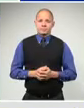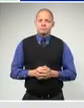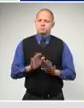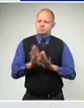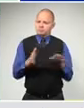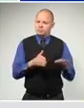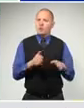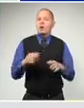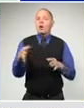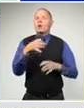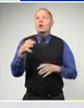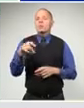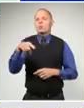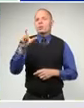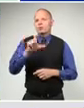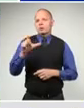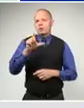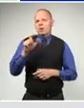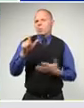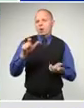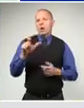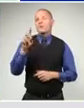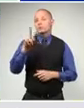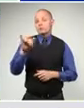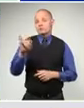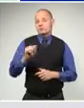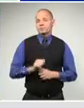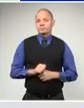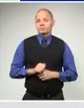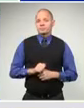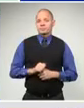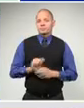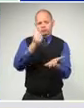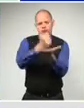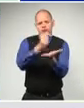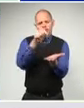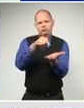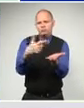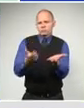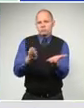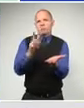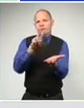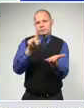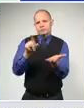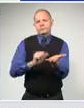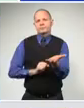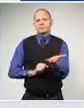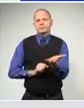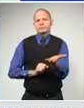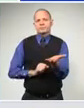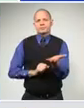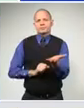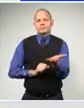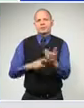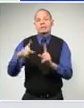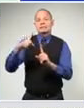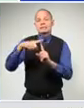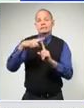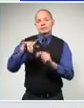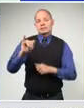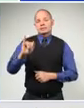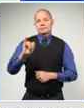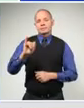con el mayor número ayer, 26, Santi Espíritus municipio 21, de Trinidad 6,